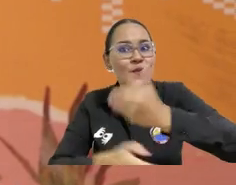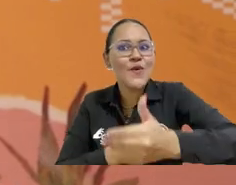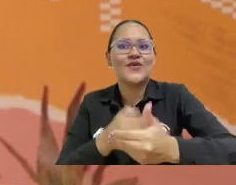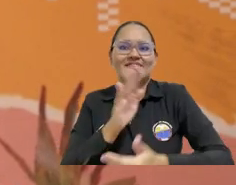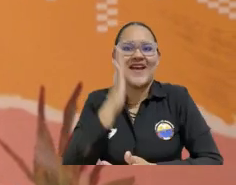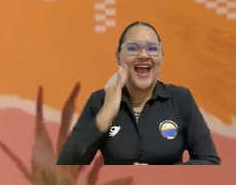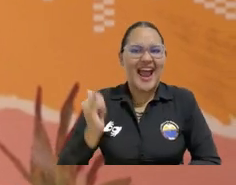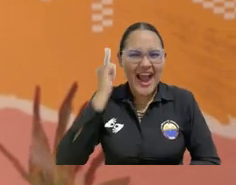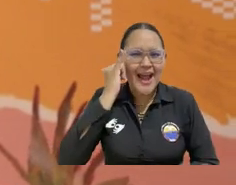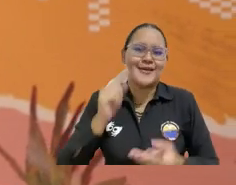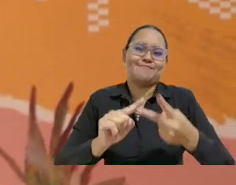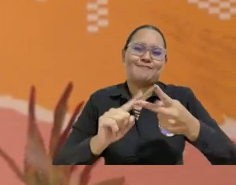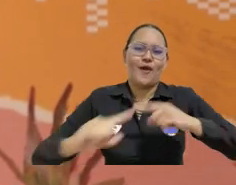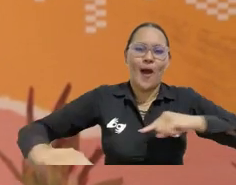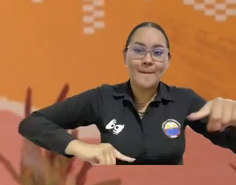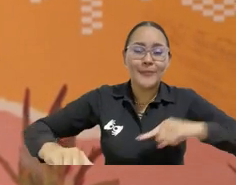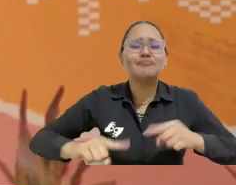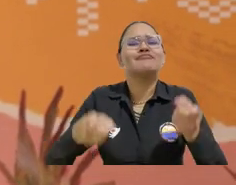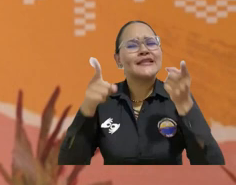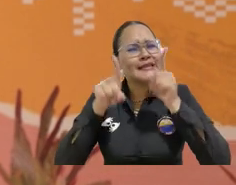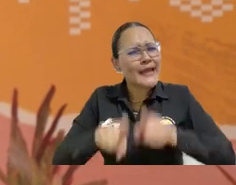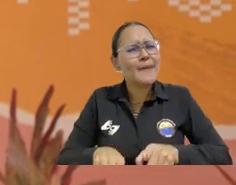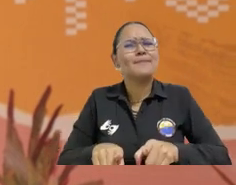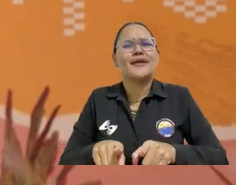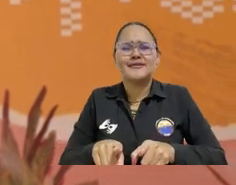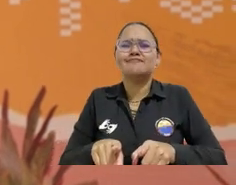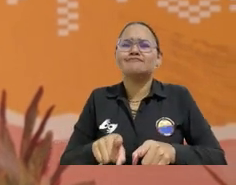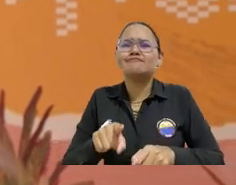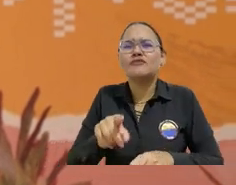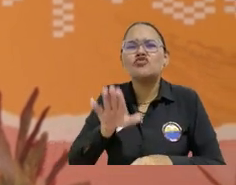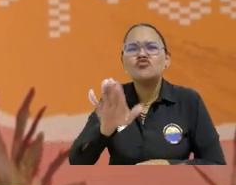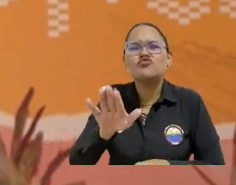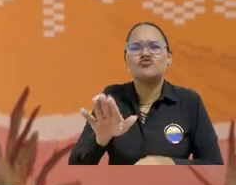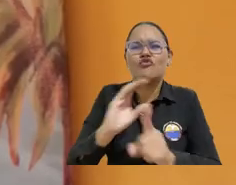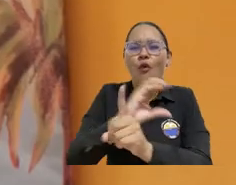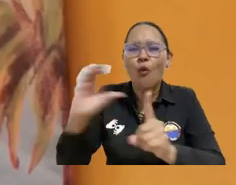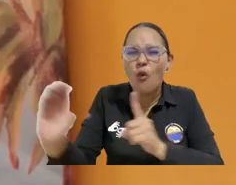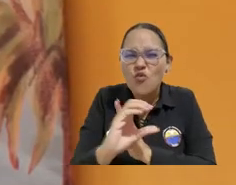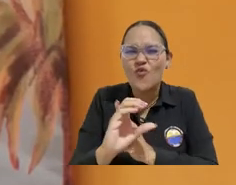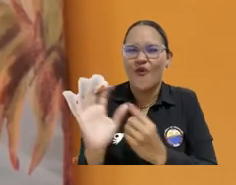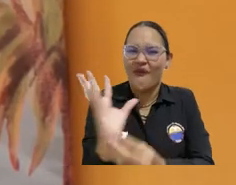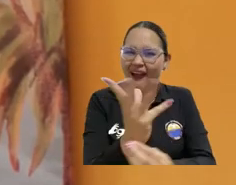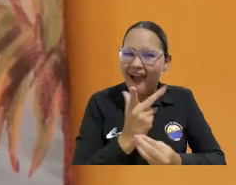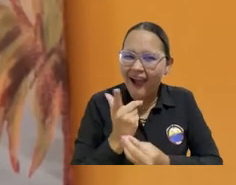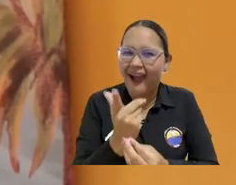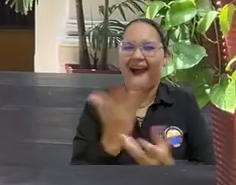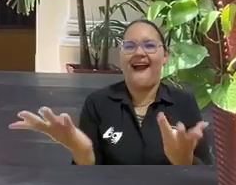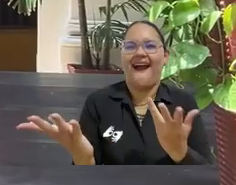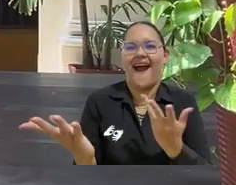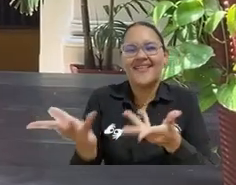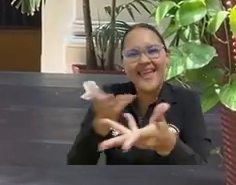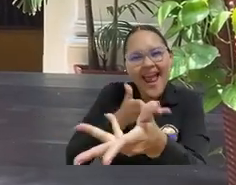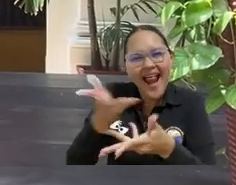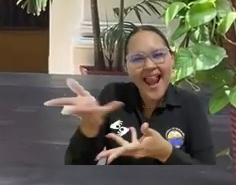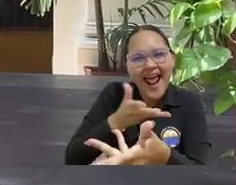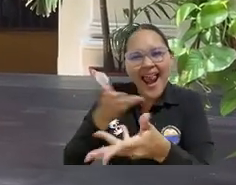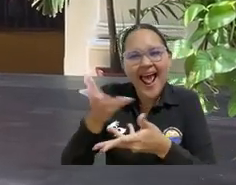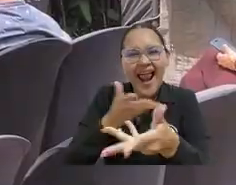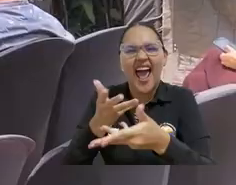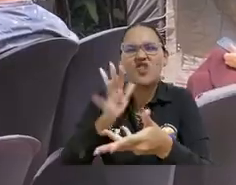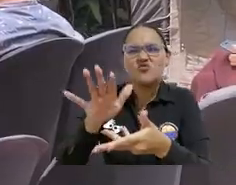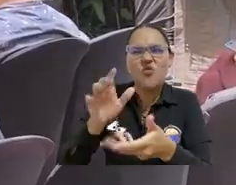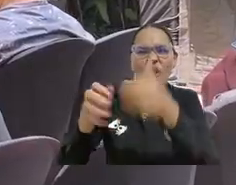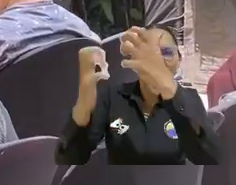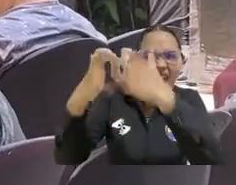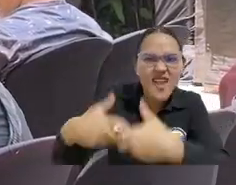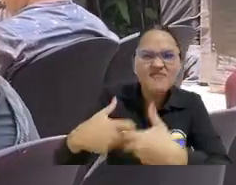Pero más allá de esos procesos también que son académicos, administrativos, está la parte que tiene que ver con lo cultural, con lo artístico, las